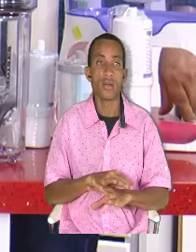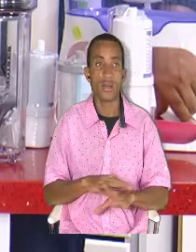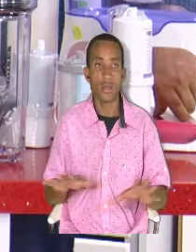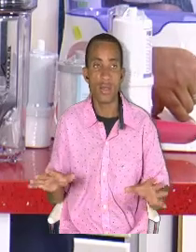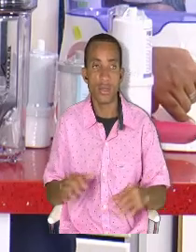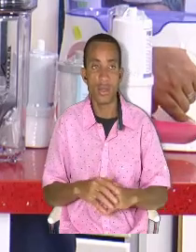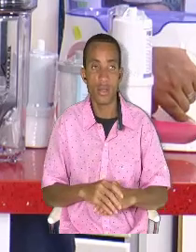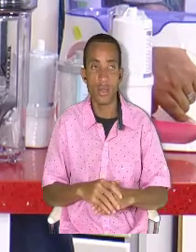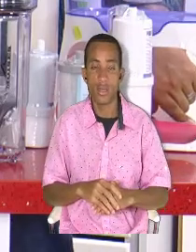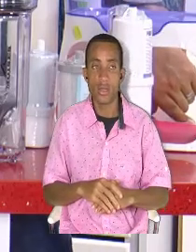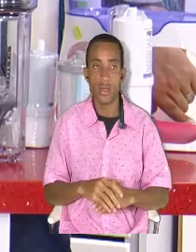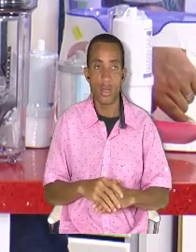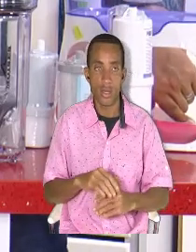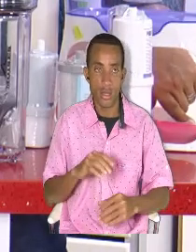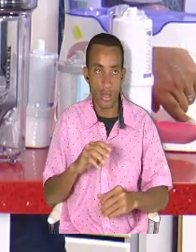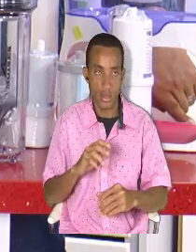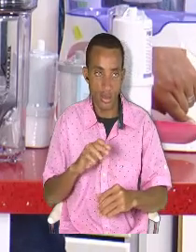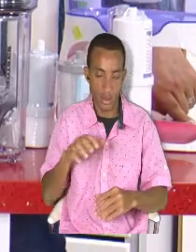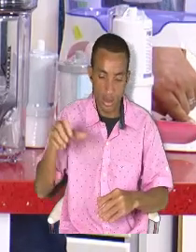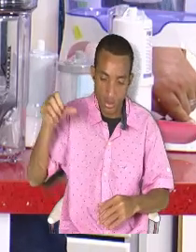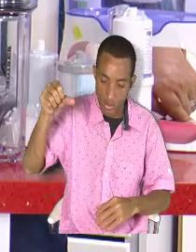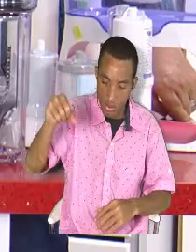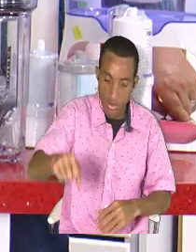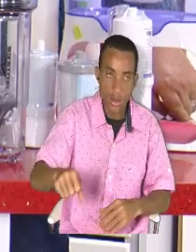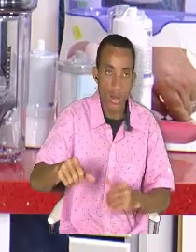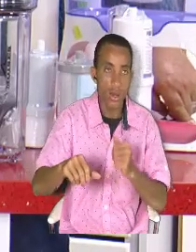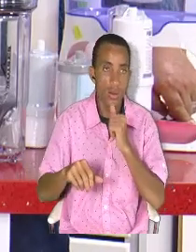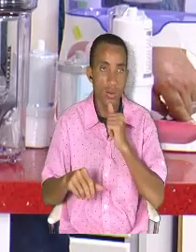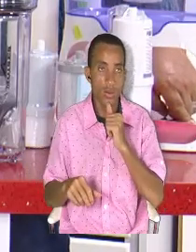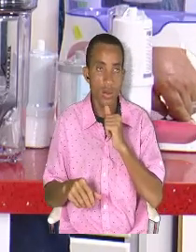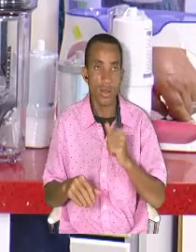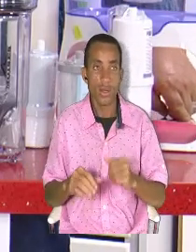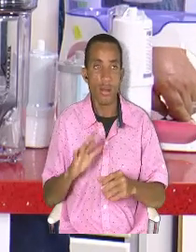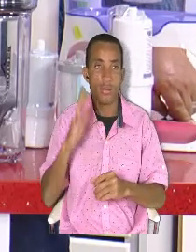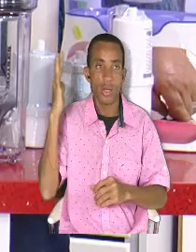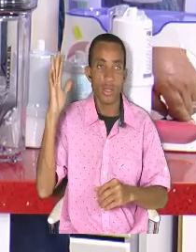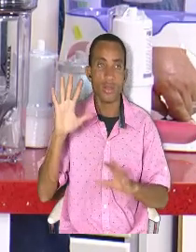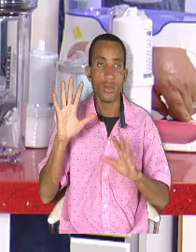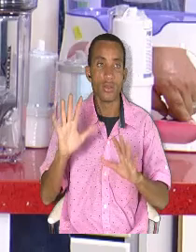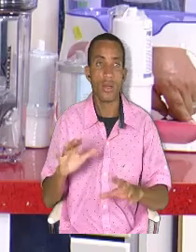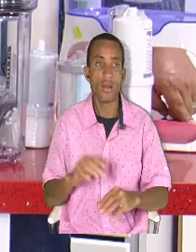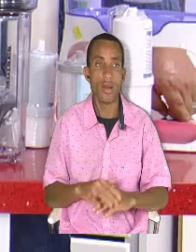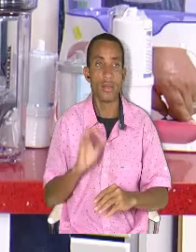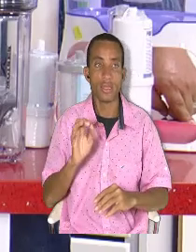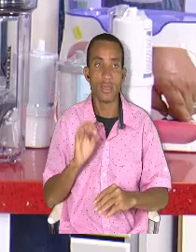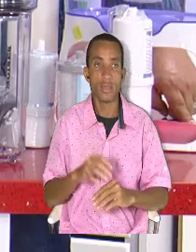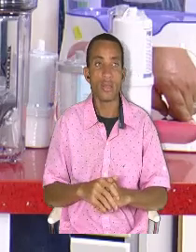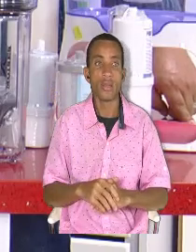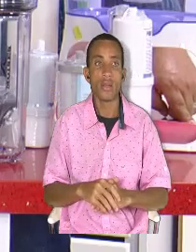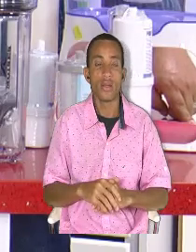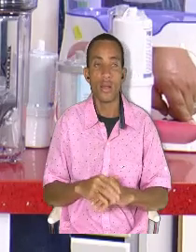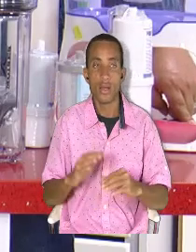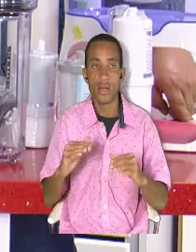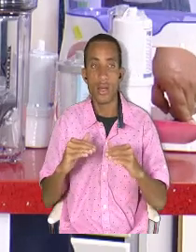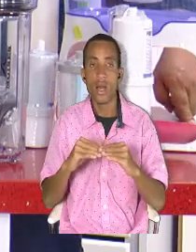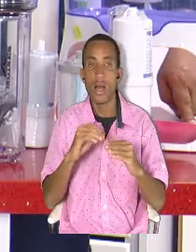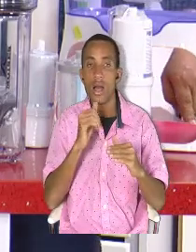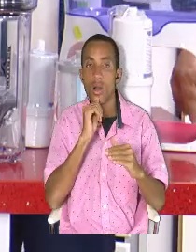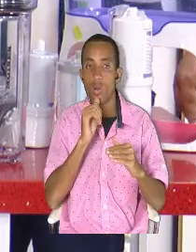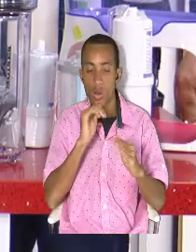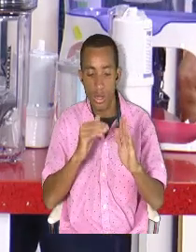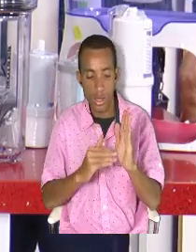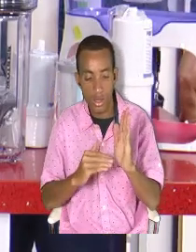puré blanco, que siempre lo tapamos con agua, no, el puré amarillo o el puré criollo, siempre tiene que estar a un cuarto de agua de cubrir la